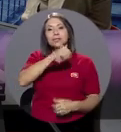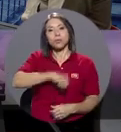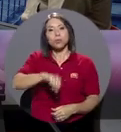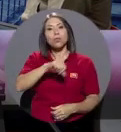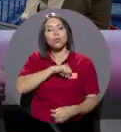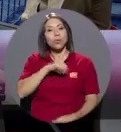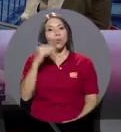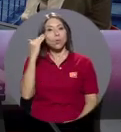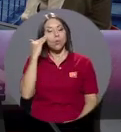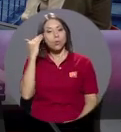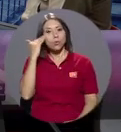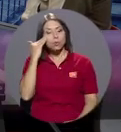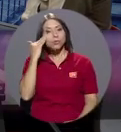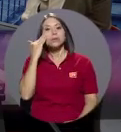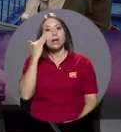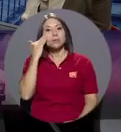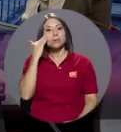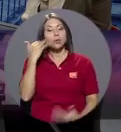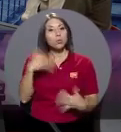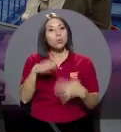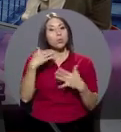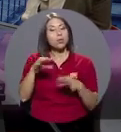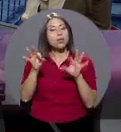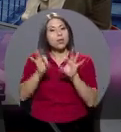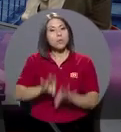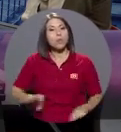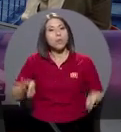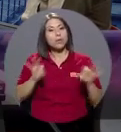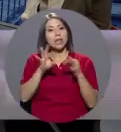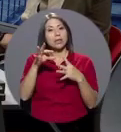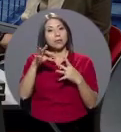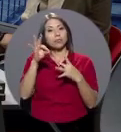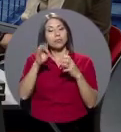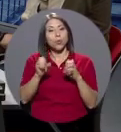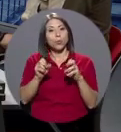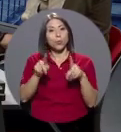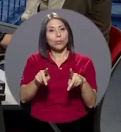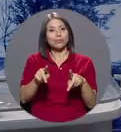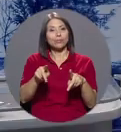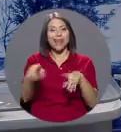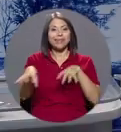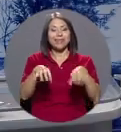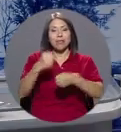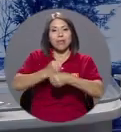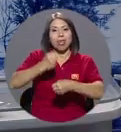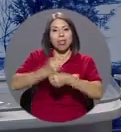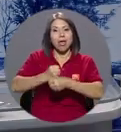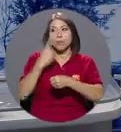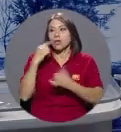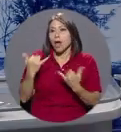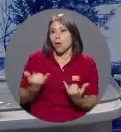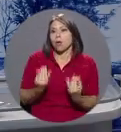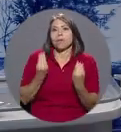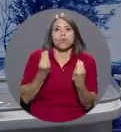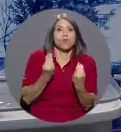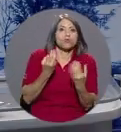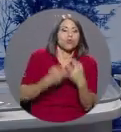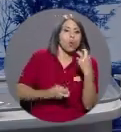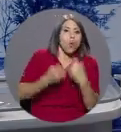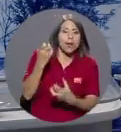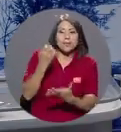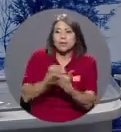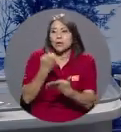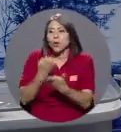autoridades conozcan, ¿verdad?, la opción tan relevante que es esta actividad, ¿verdad?, para los problemas de desempleo, económicos,